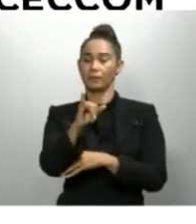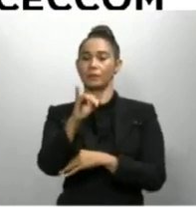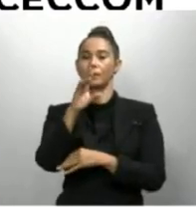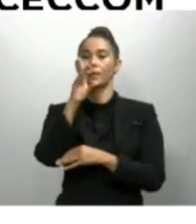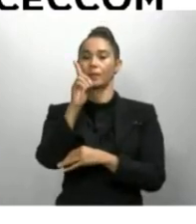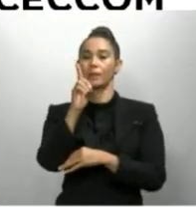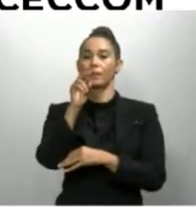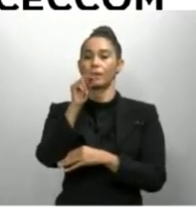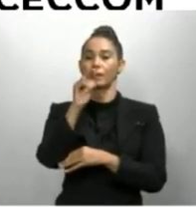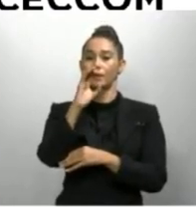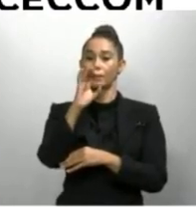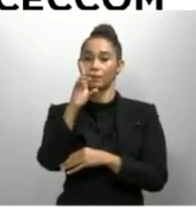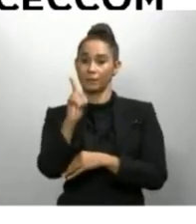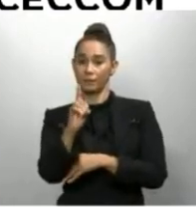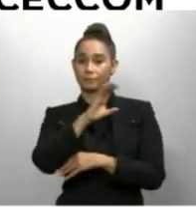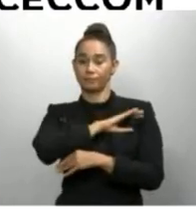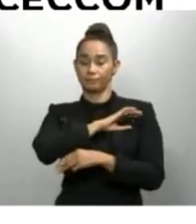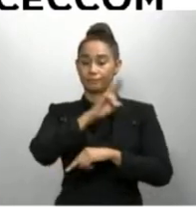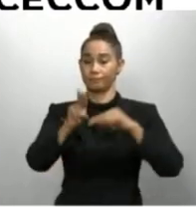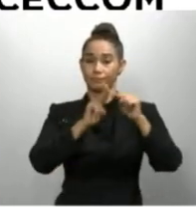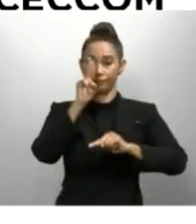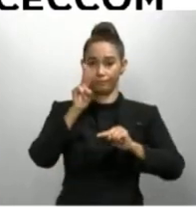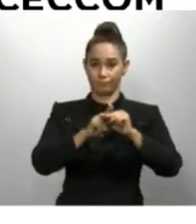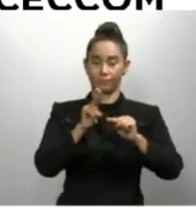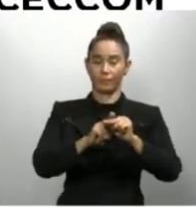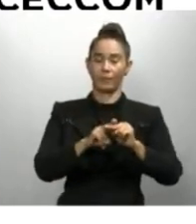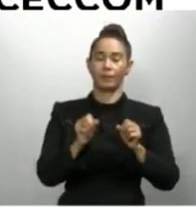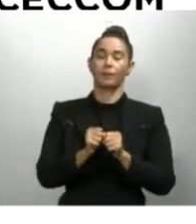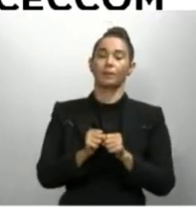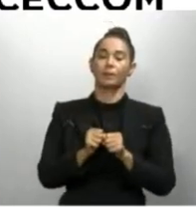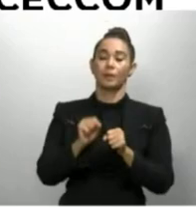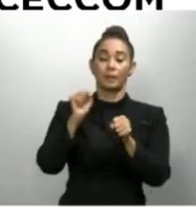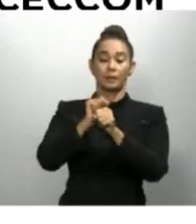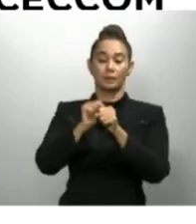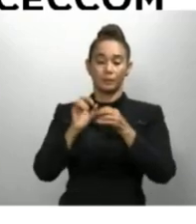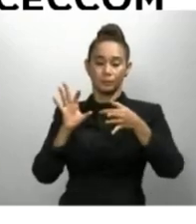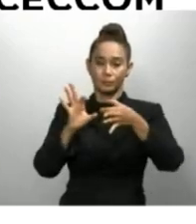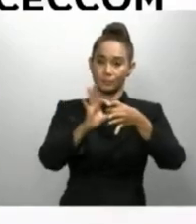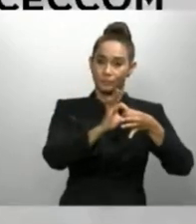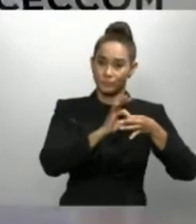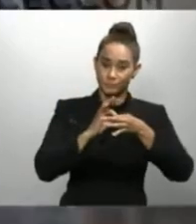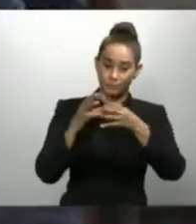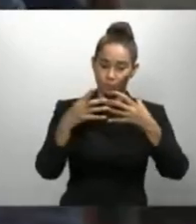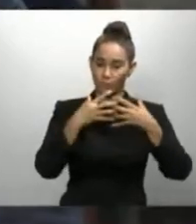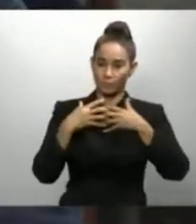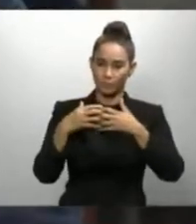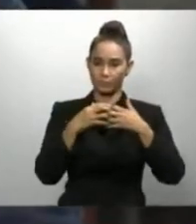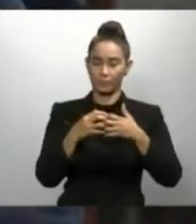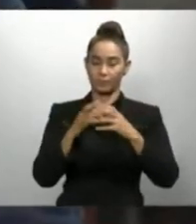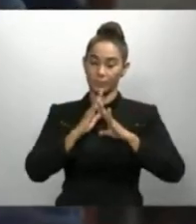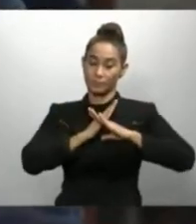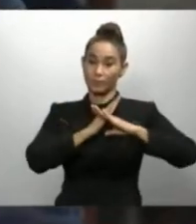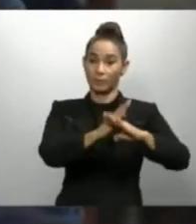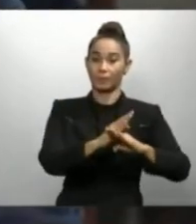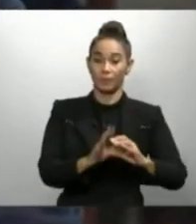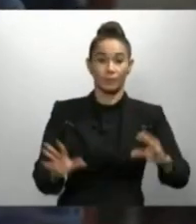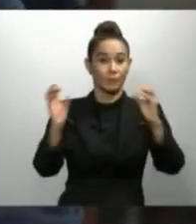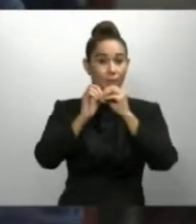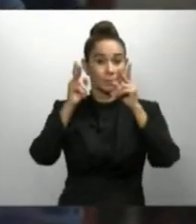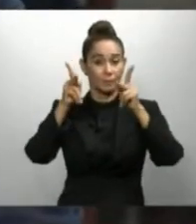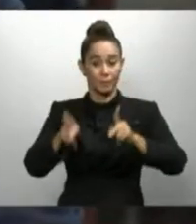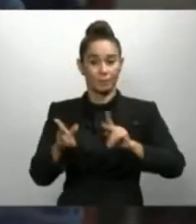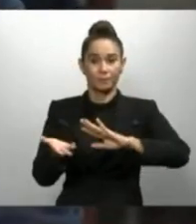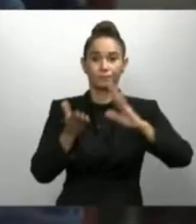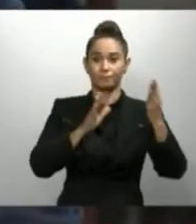Policía Nacional e Interior y Policía. El trabajo mancomunado ha evitado el incremento de víctimas a través